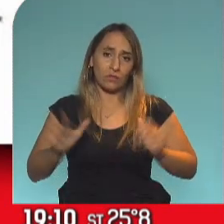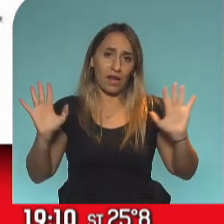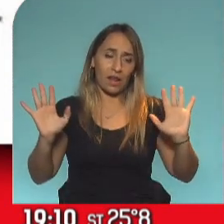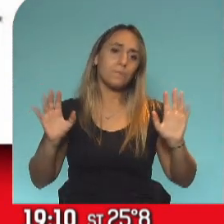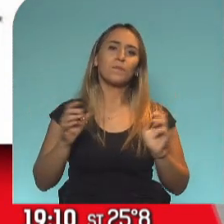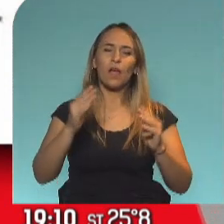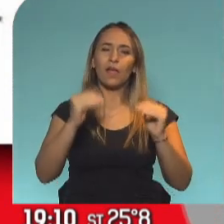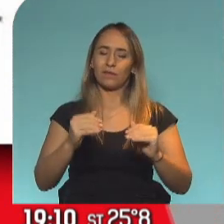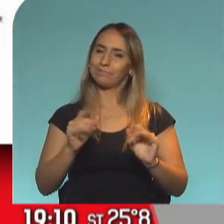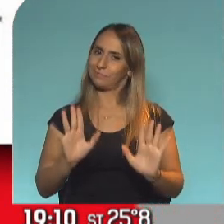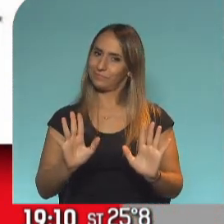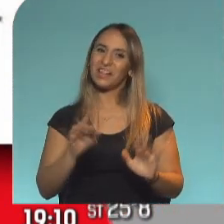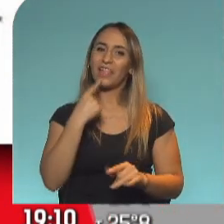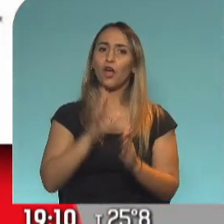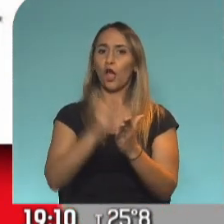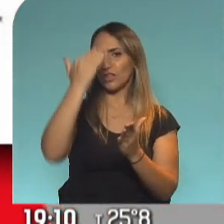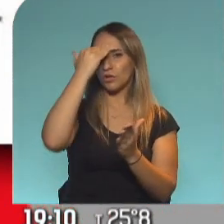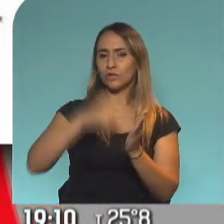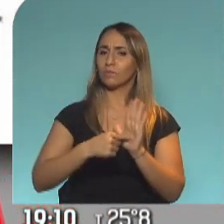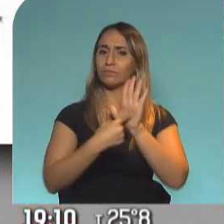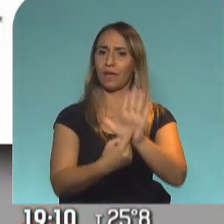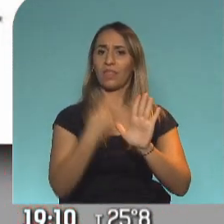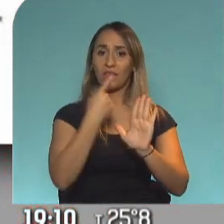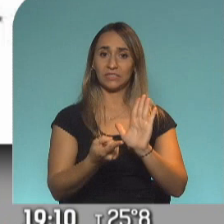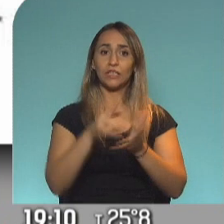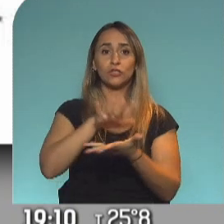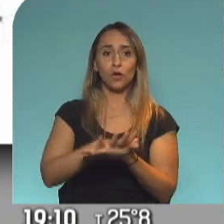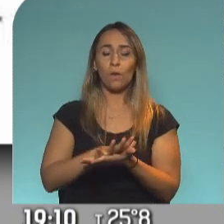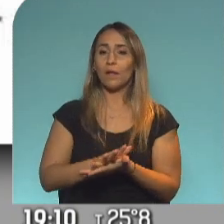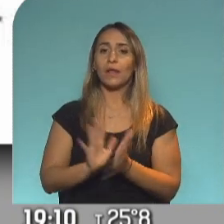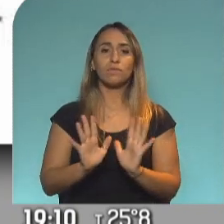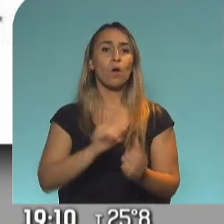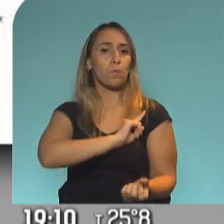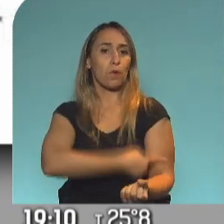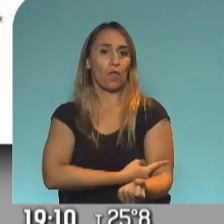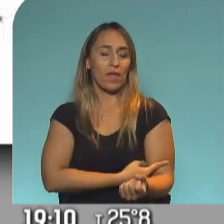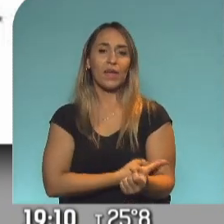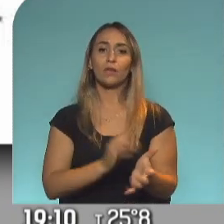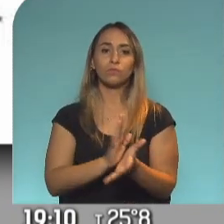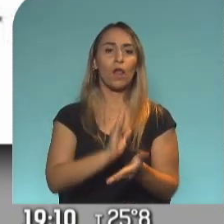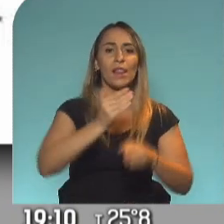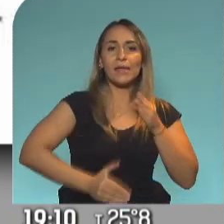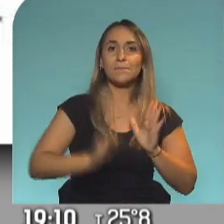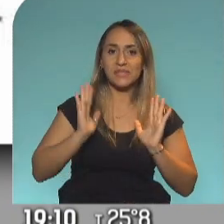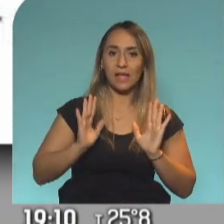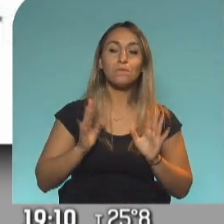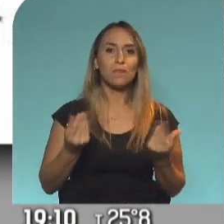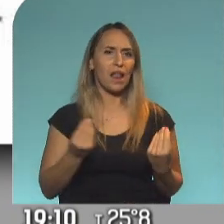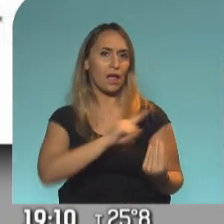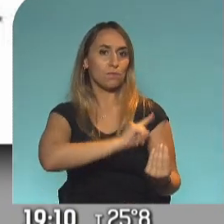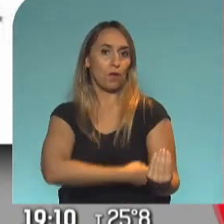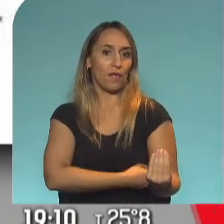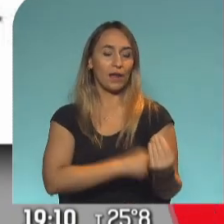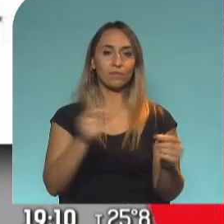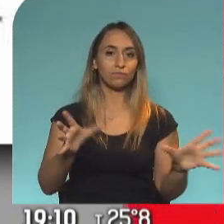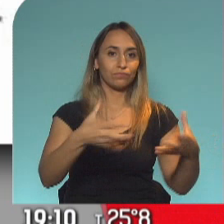a complicarse. Dice, nuestra Constitución ya establece el sistema de frenos y contrapesos entre los poderes justamente para evitar que un poder político que deviene de